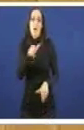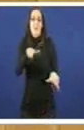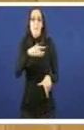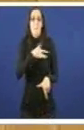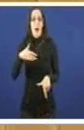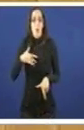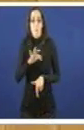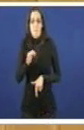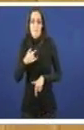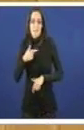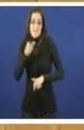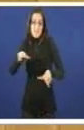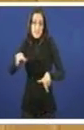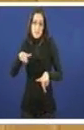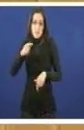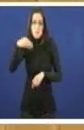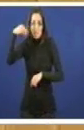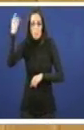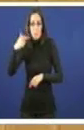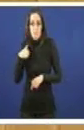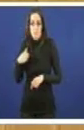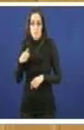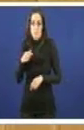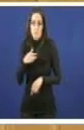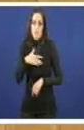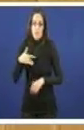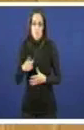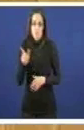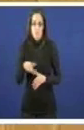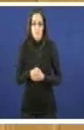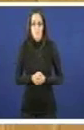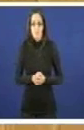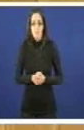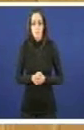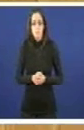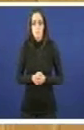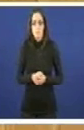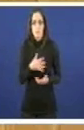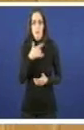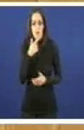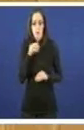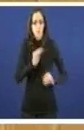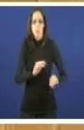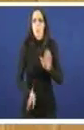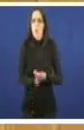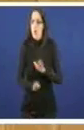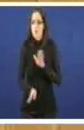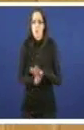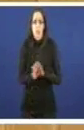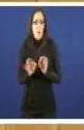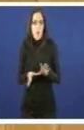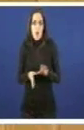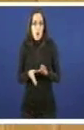esa é a realidade das súas políticas e siguen cavando no foxo siguen cavando no